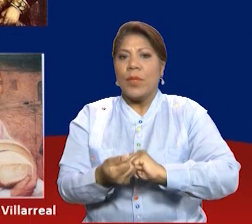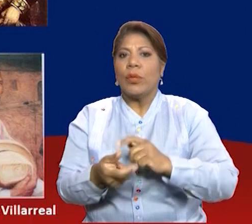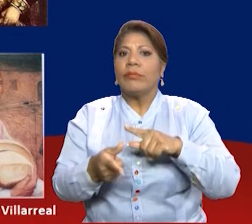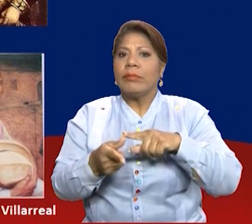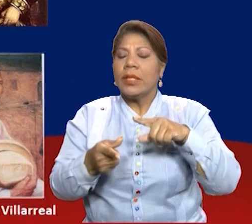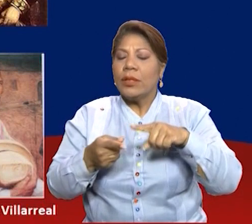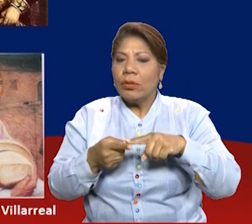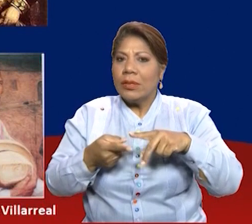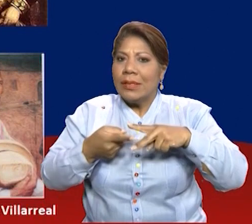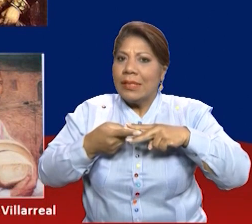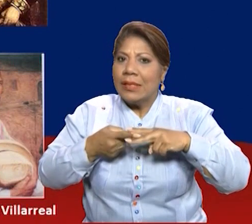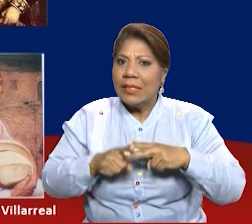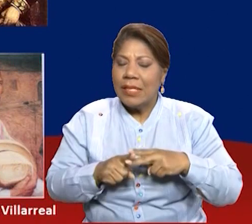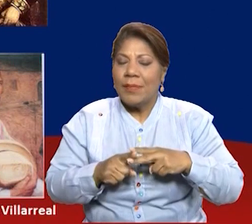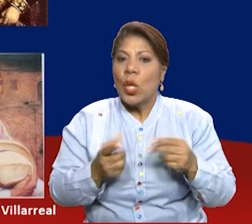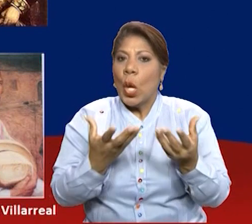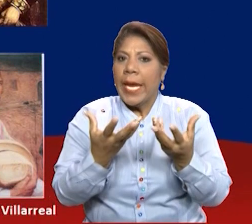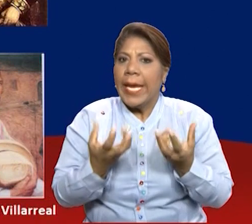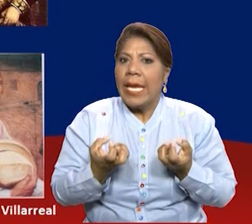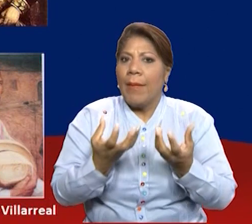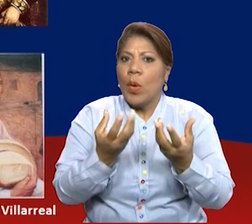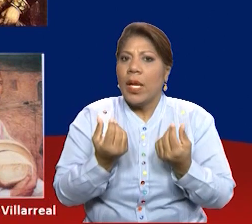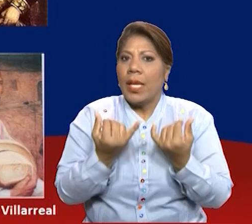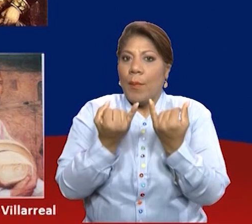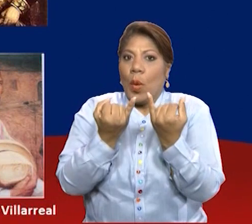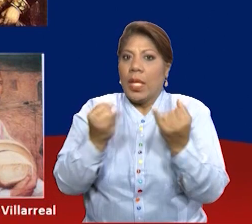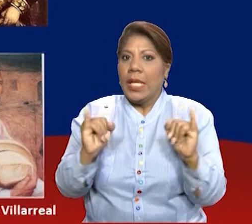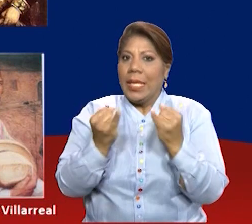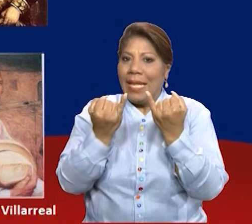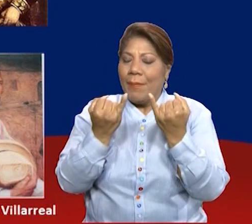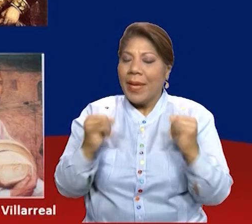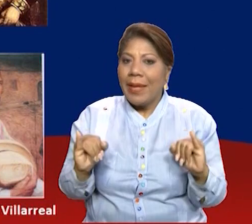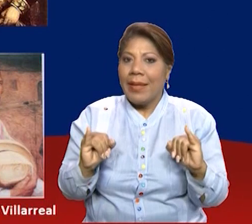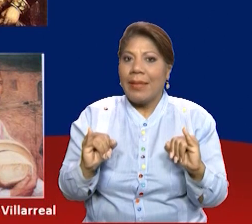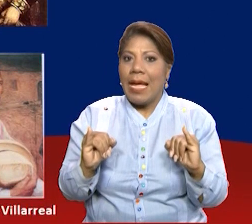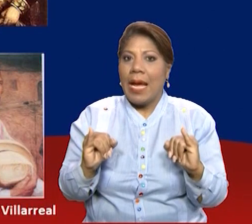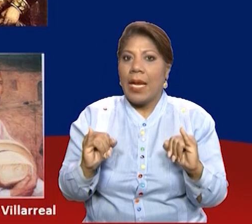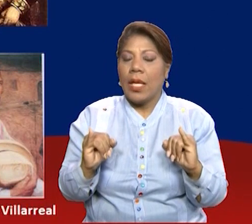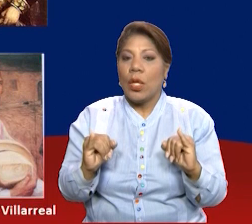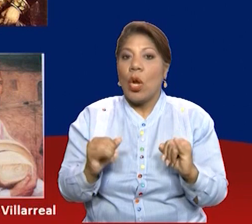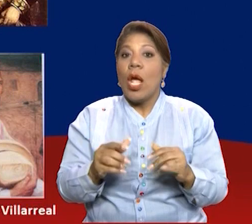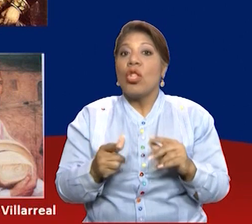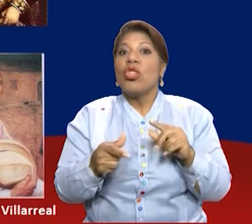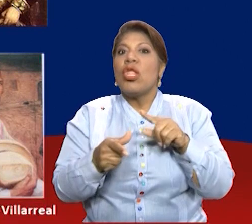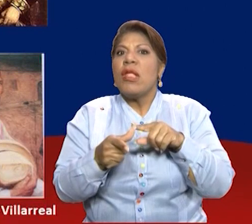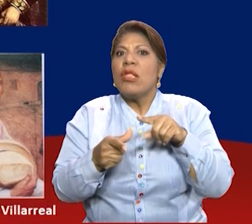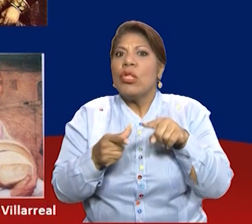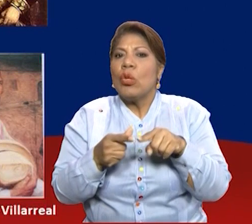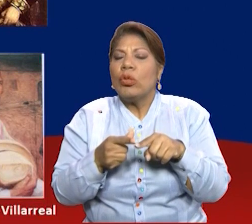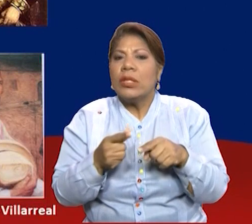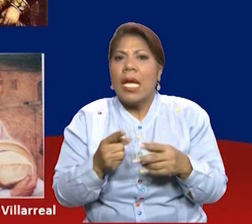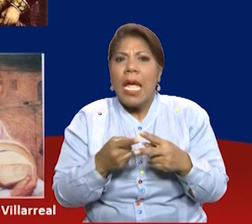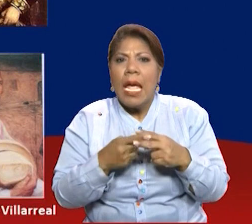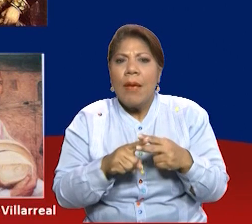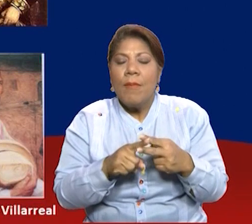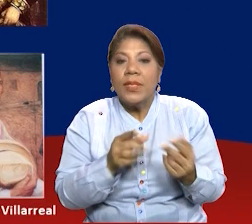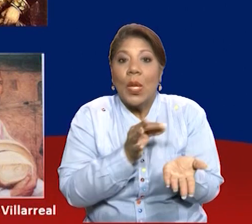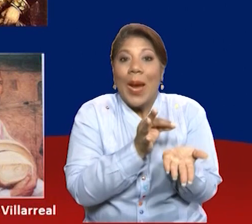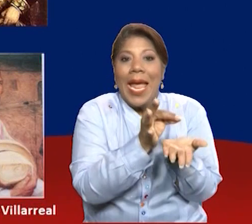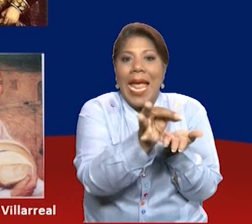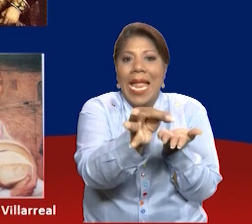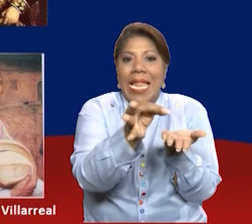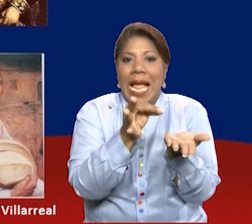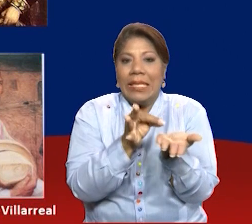iniciar la campaña de la liberación que se inició en el interior del país. Así